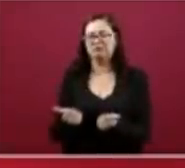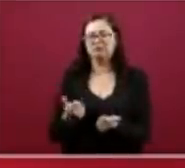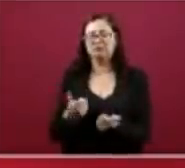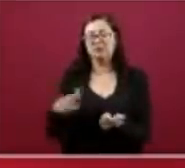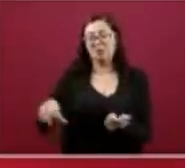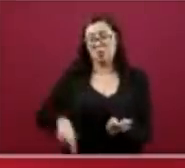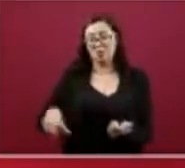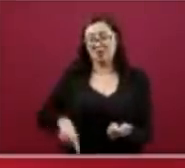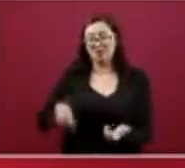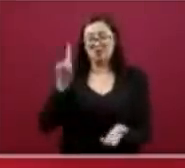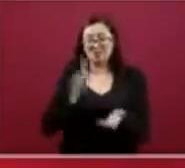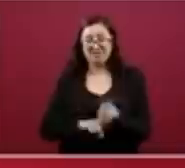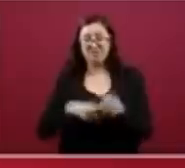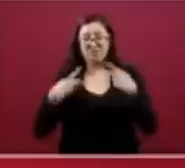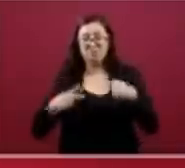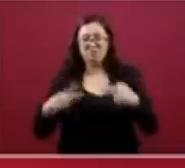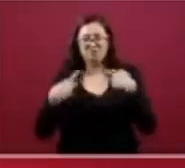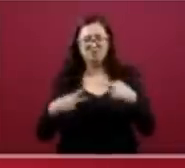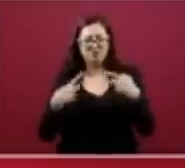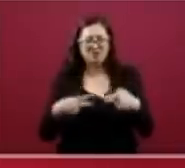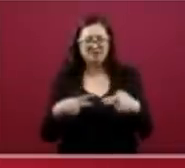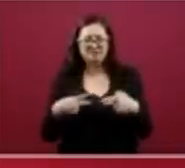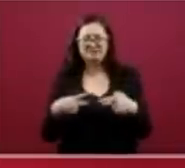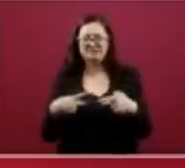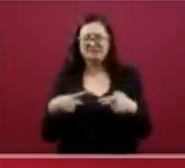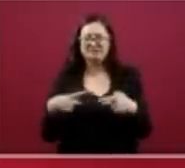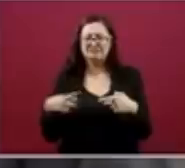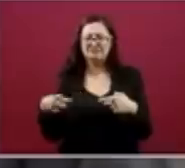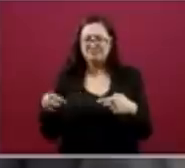gobierno que le molesta